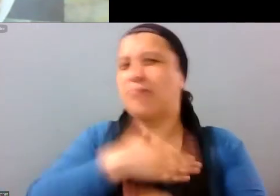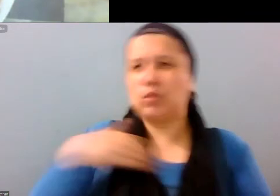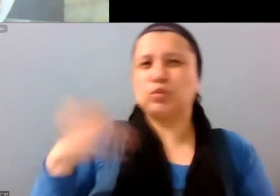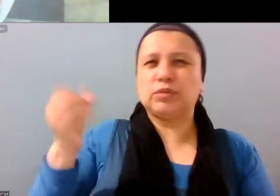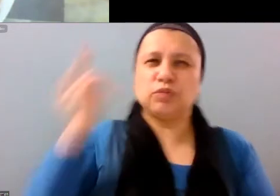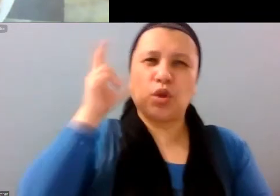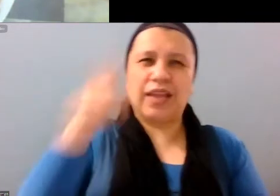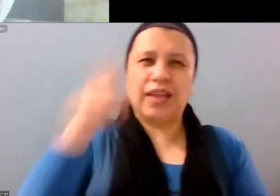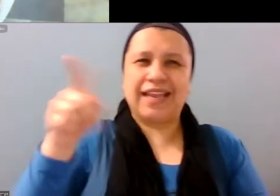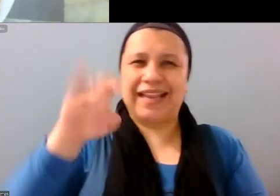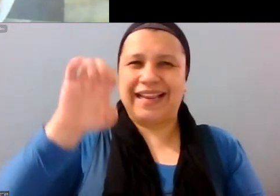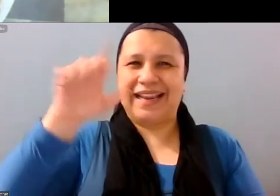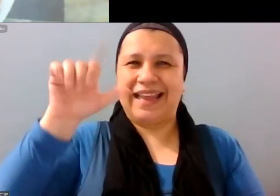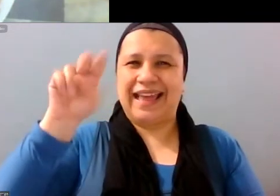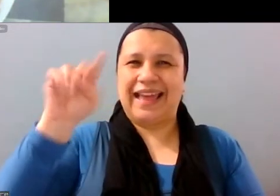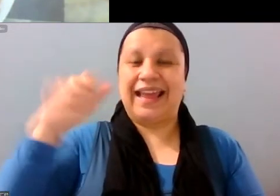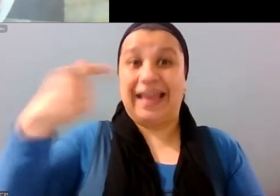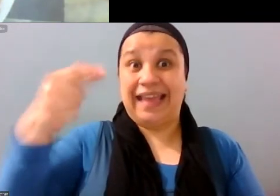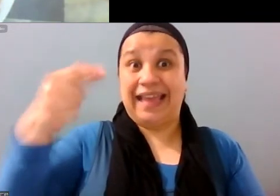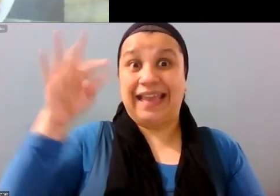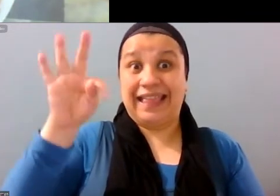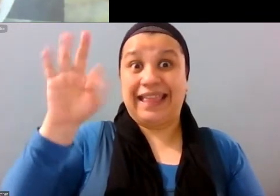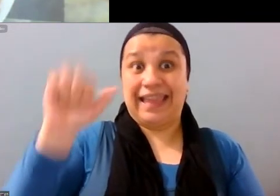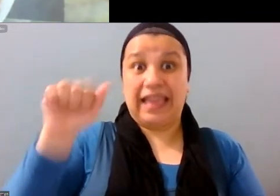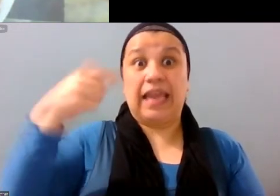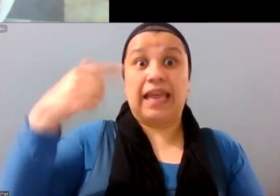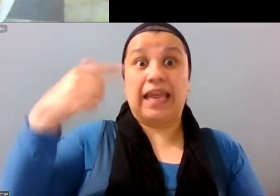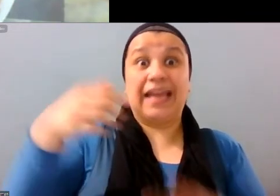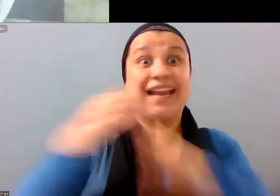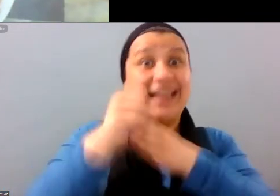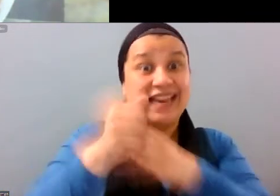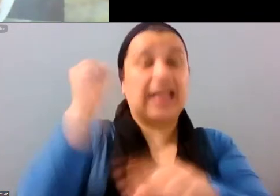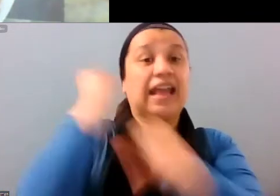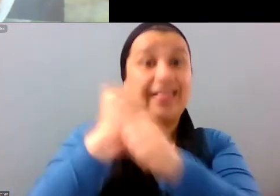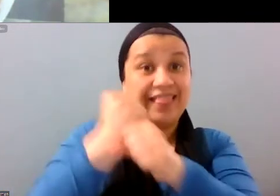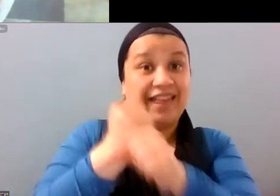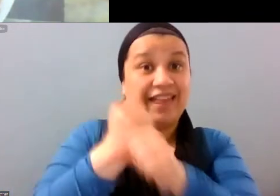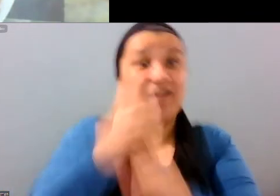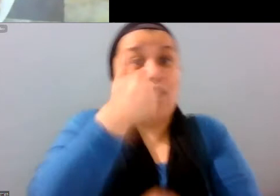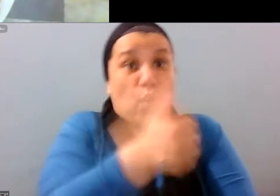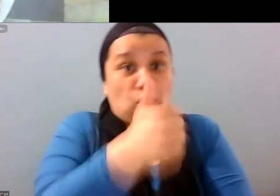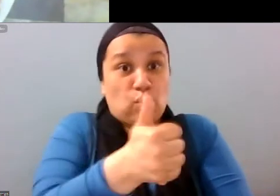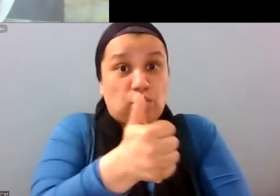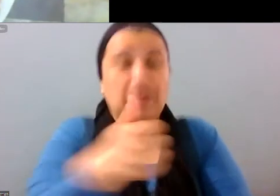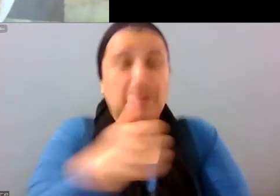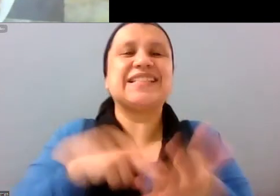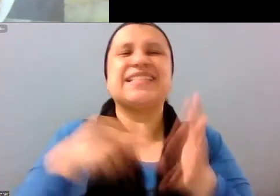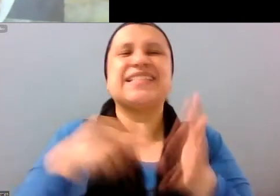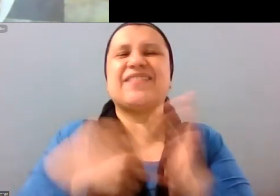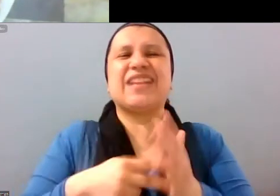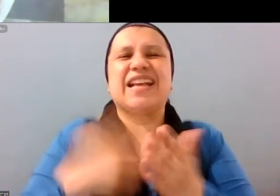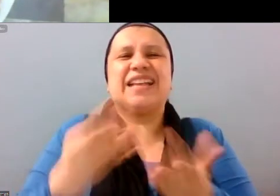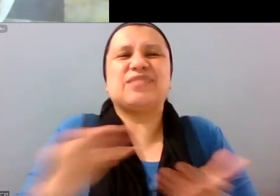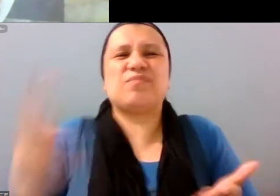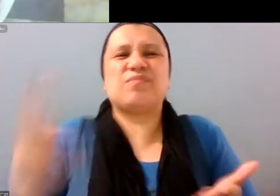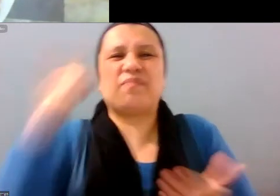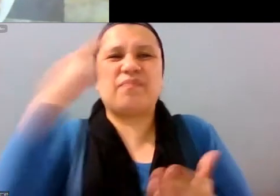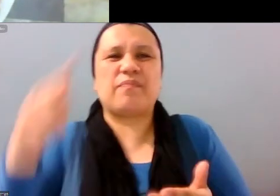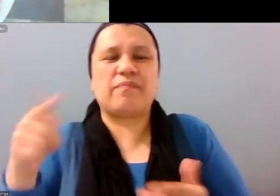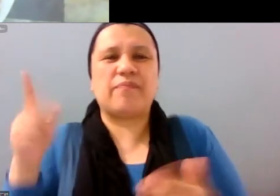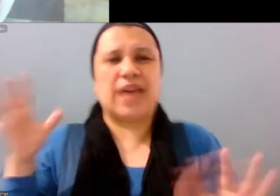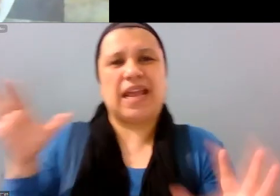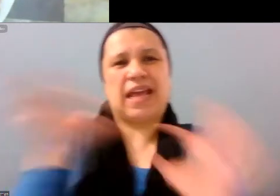GTA la GTA son un instrumento que son las guías de trabajo autónomo que son el instrumento diseñado para hacer el vínculo entre el